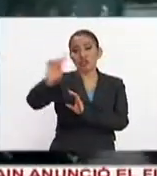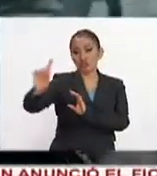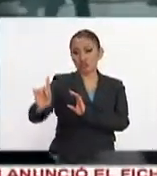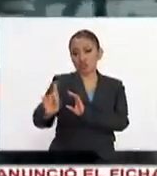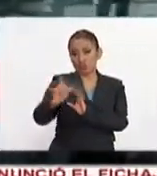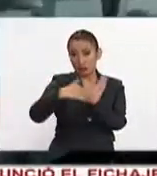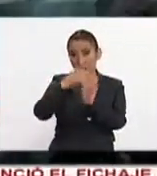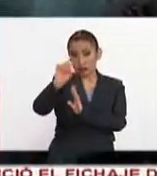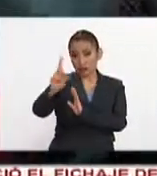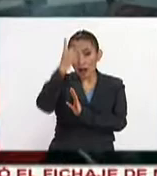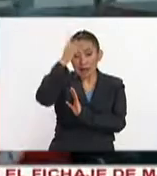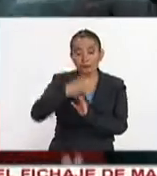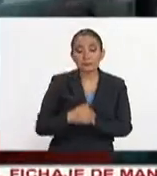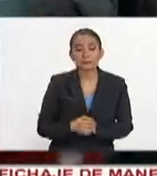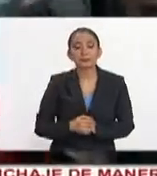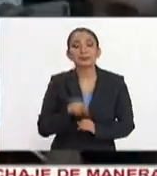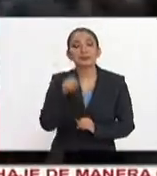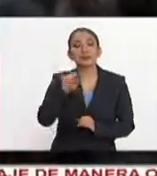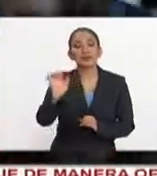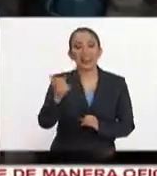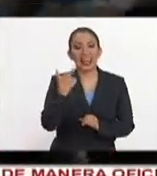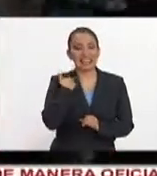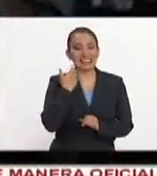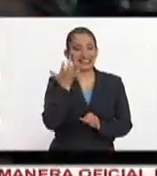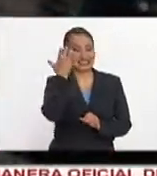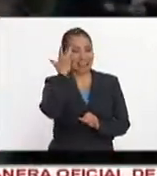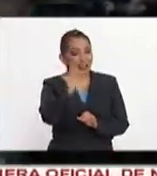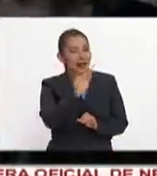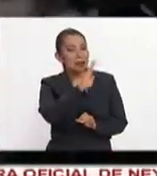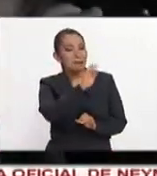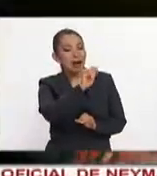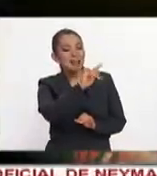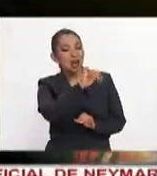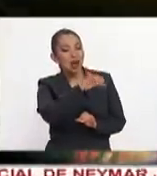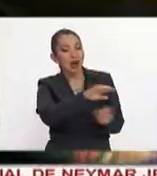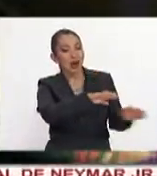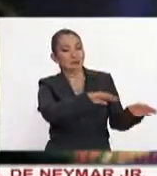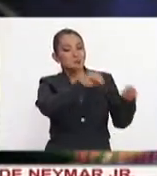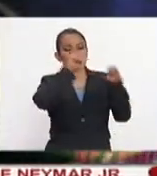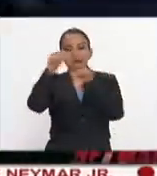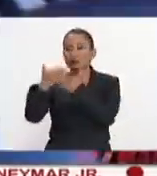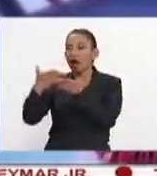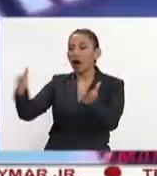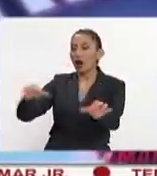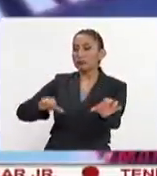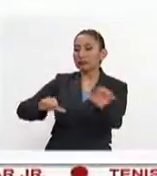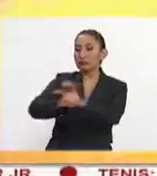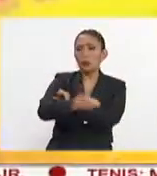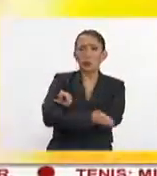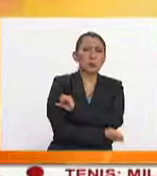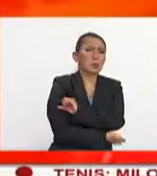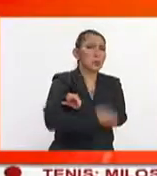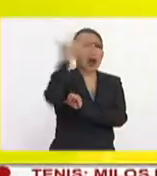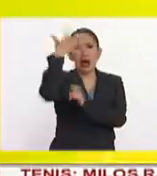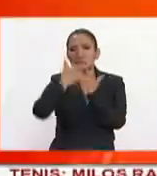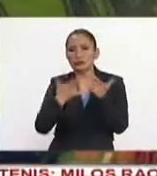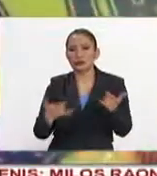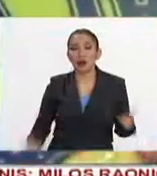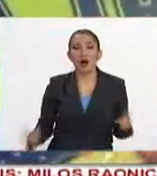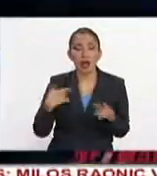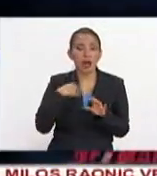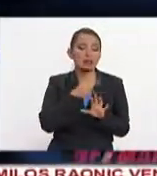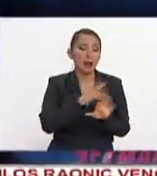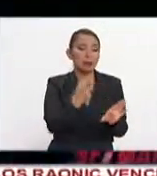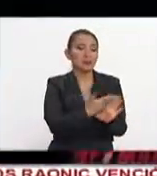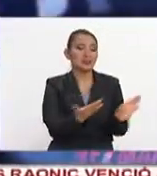dólares. Y bueno, pues con esto, el exjugador de Santos y de Barcelona se convierte por mucho en la transacción más cara de la historia. Atrás